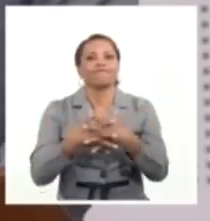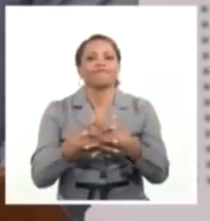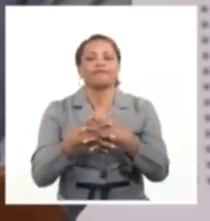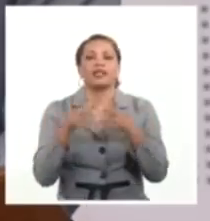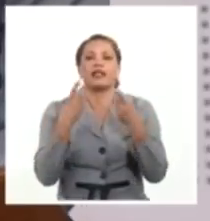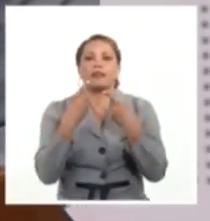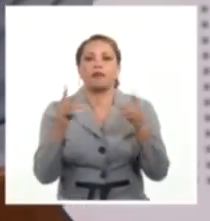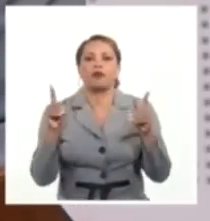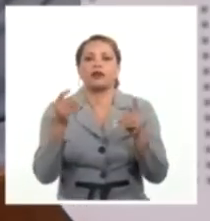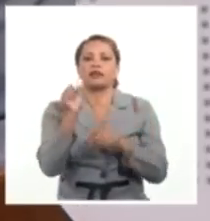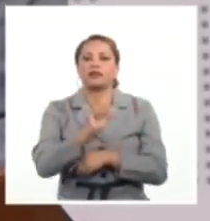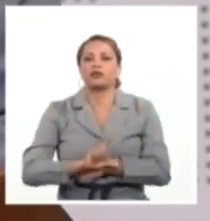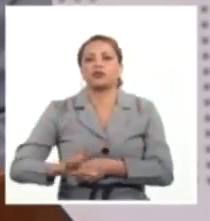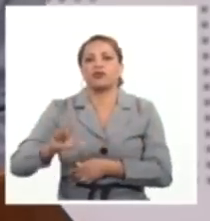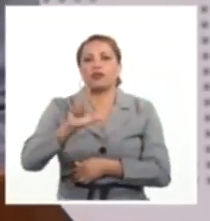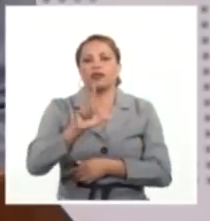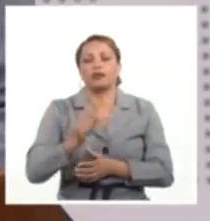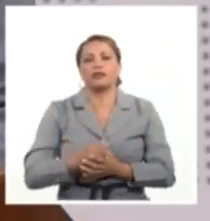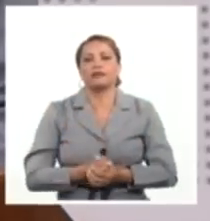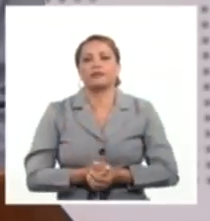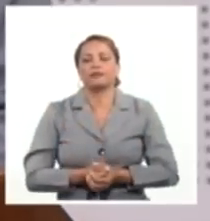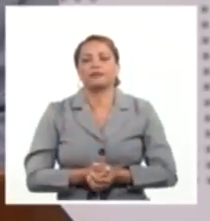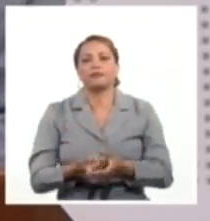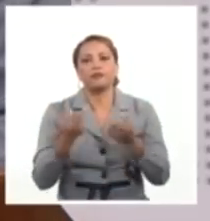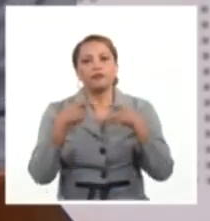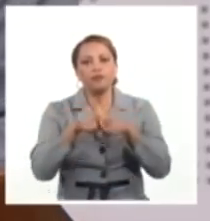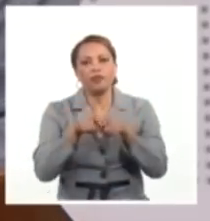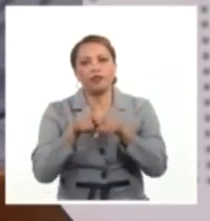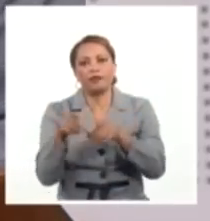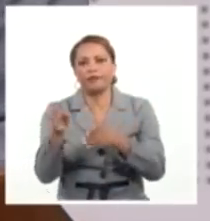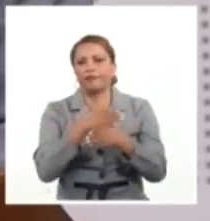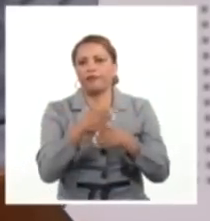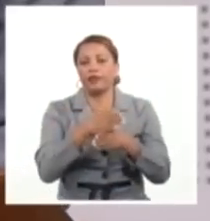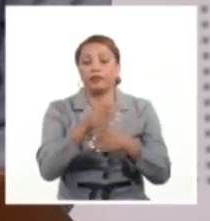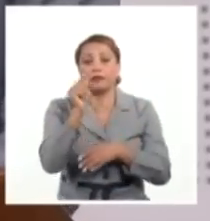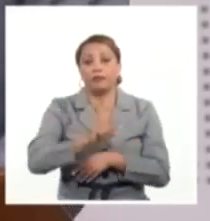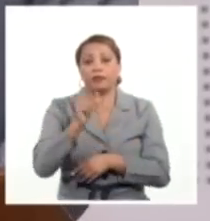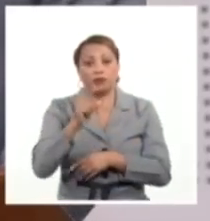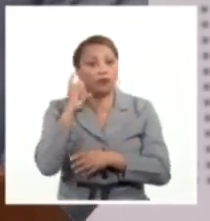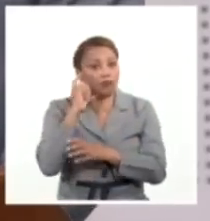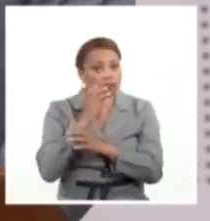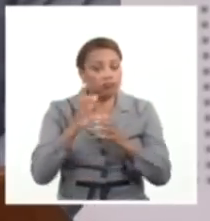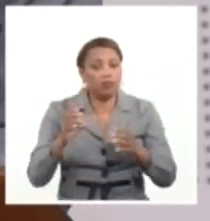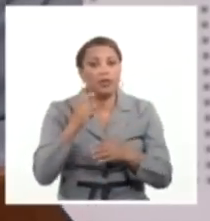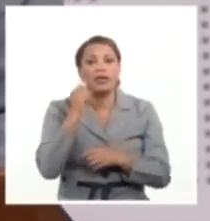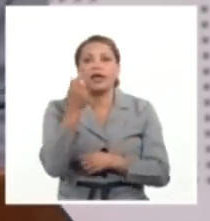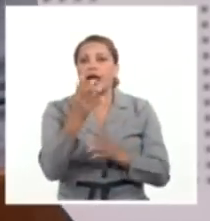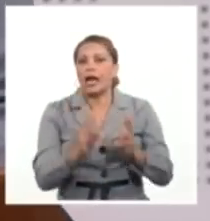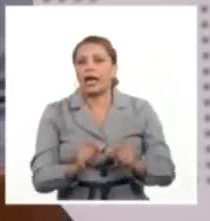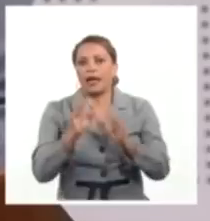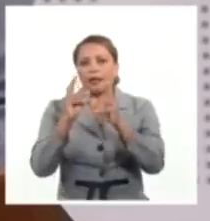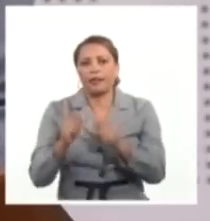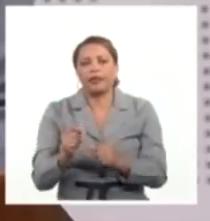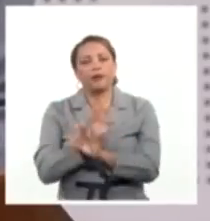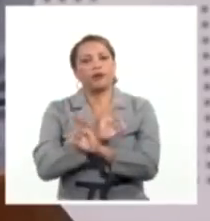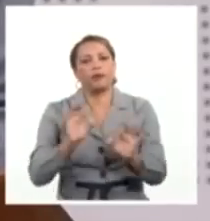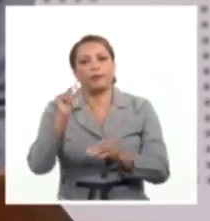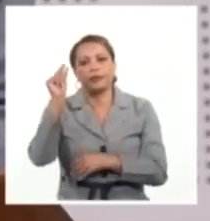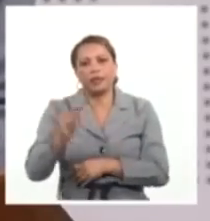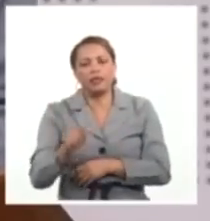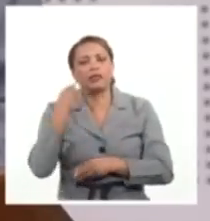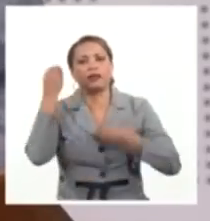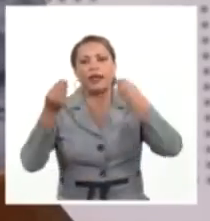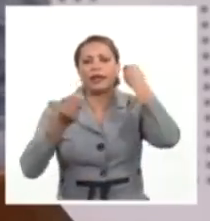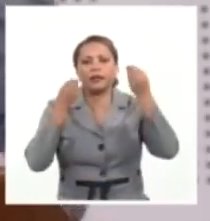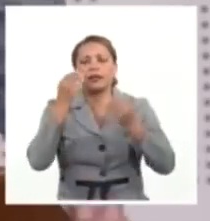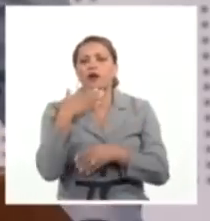democracia socialista. Así, de conjunto con diferentes grupos de expertos, académicos y especialistas, analizamos